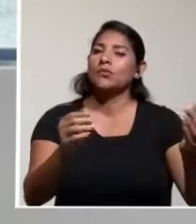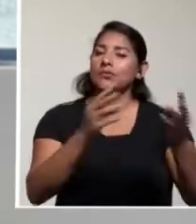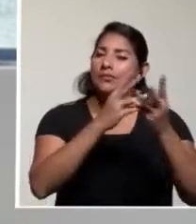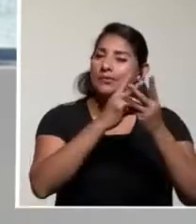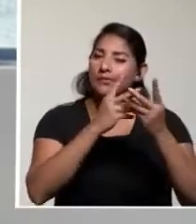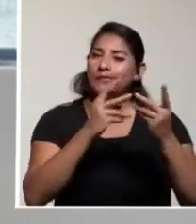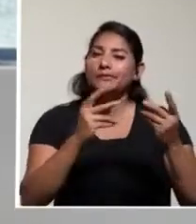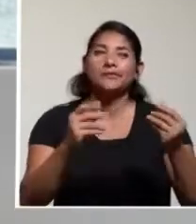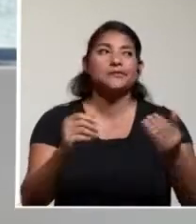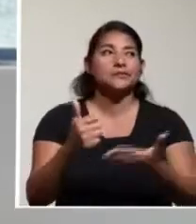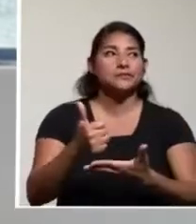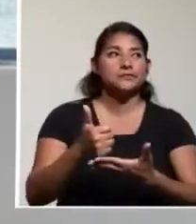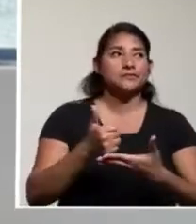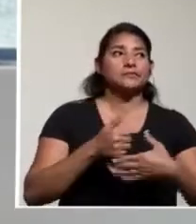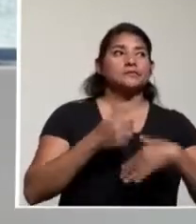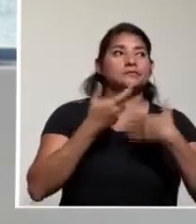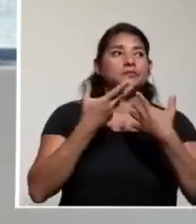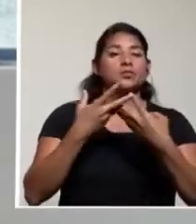Sukhino